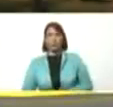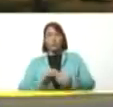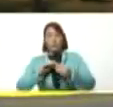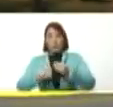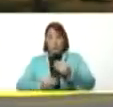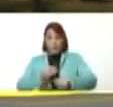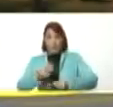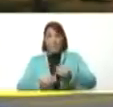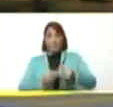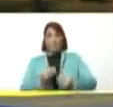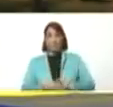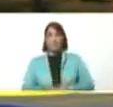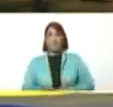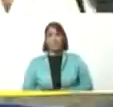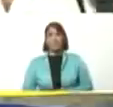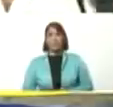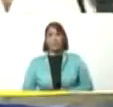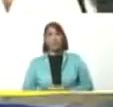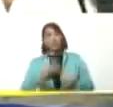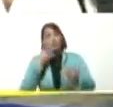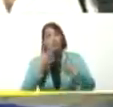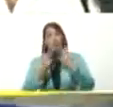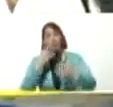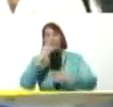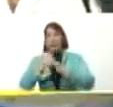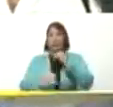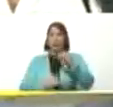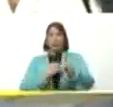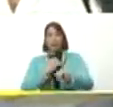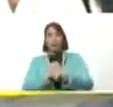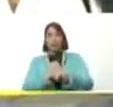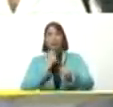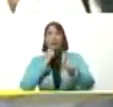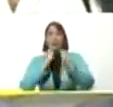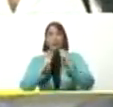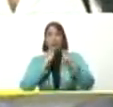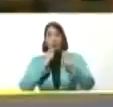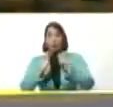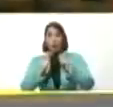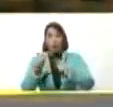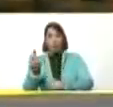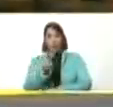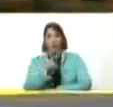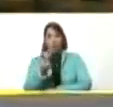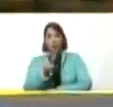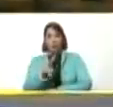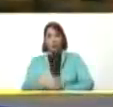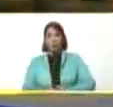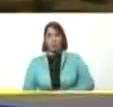realizar la Feria Internacional del Turismo de Venezuela